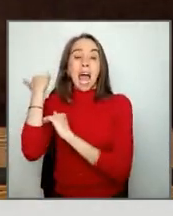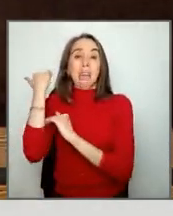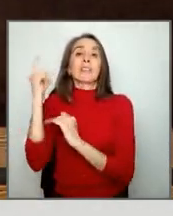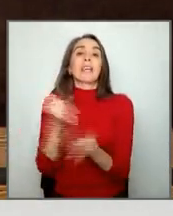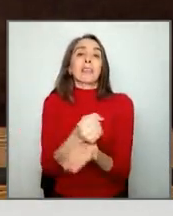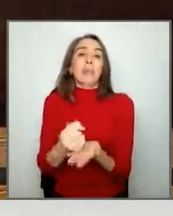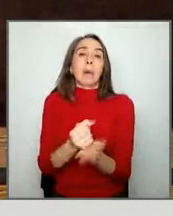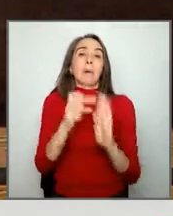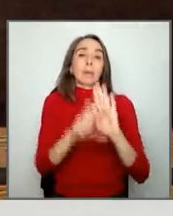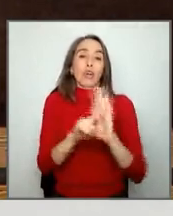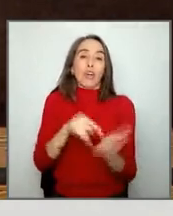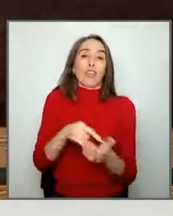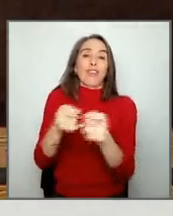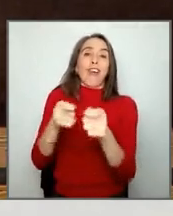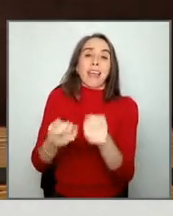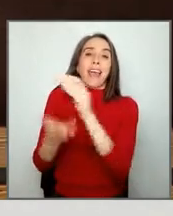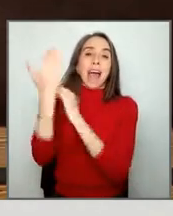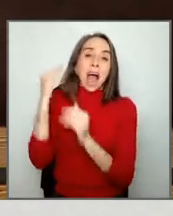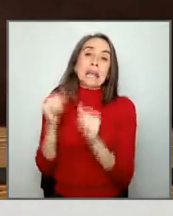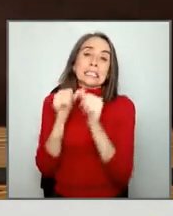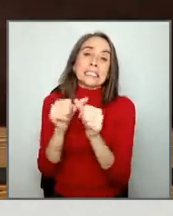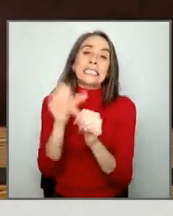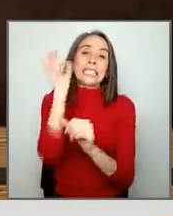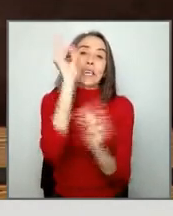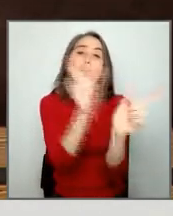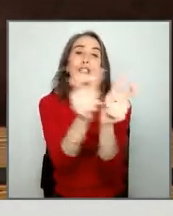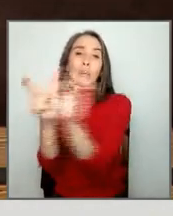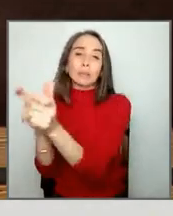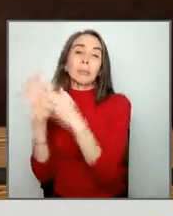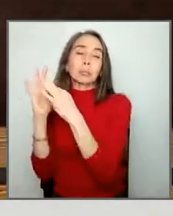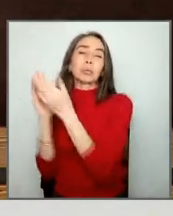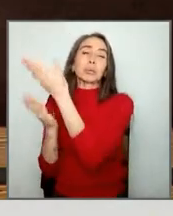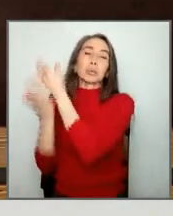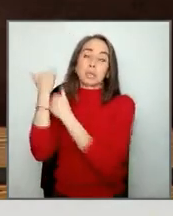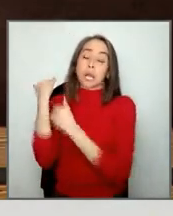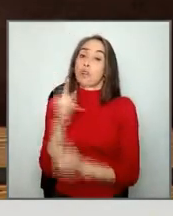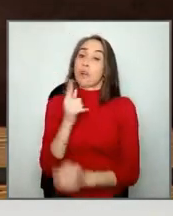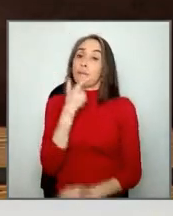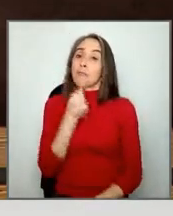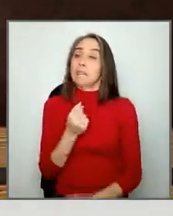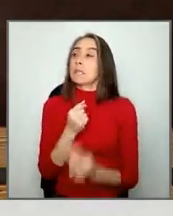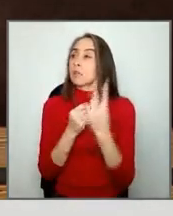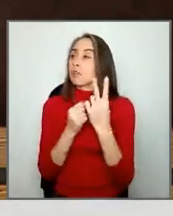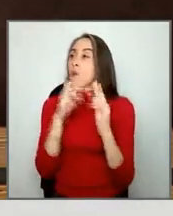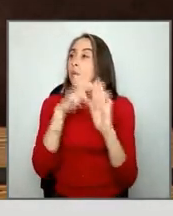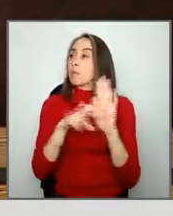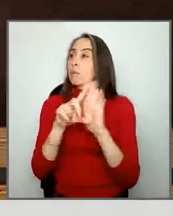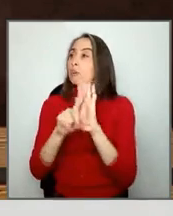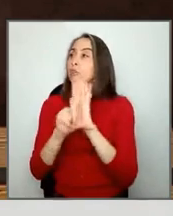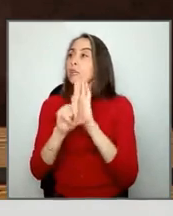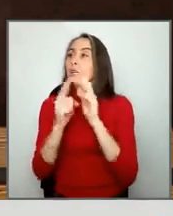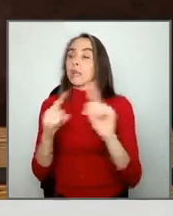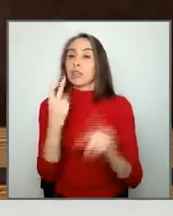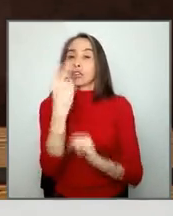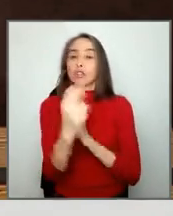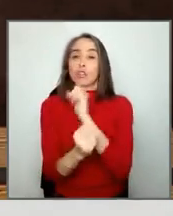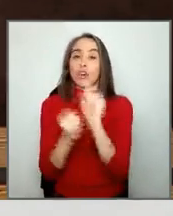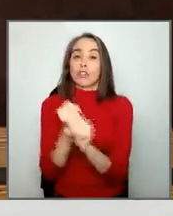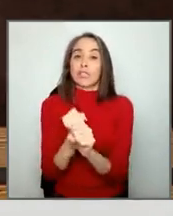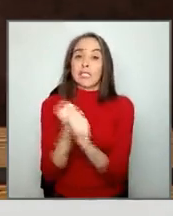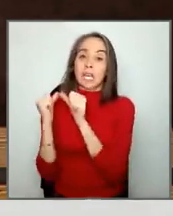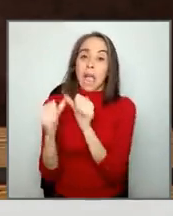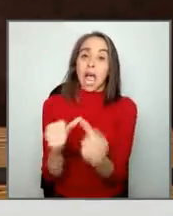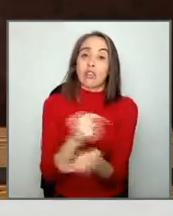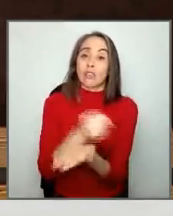ellos también la tarea No fue fácil dos proyectos distintos y más de 12 años de tramitación más de